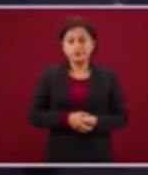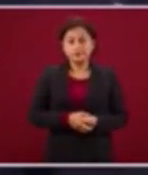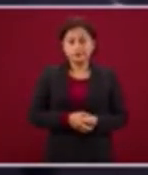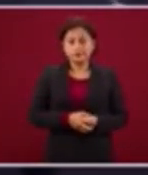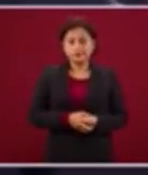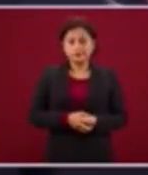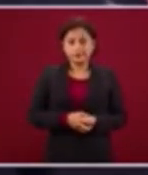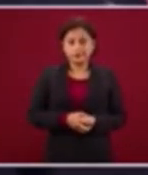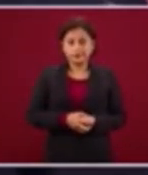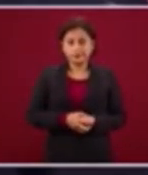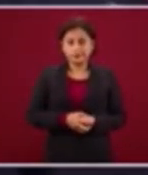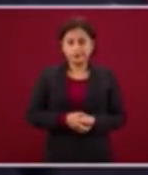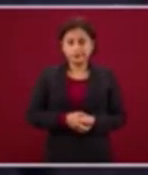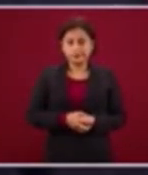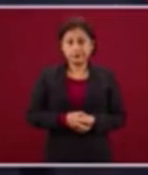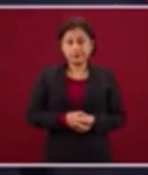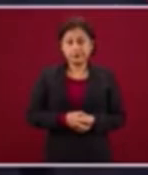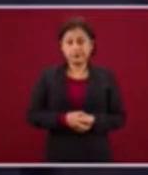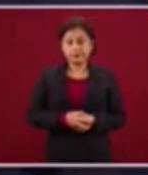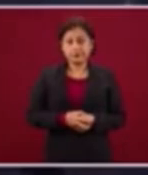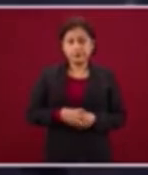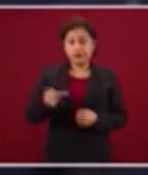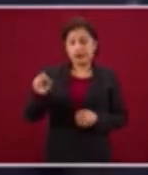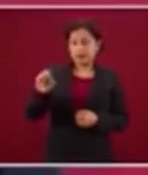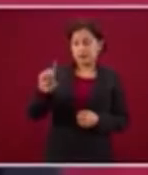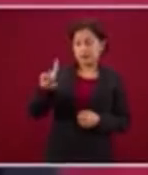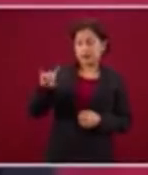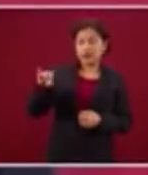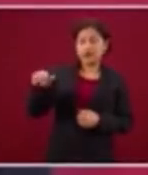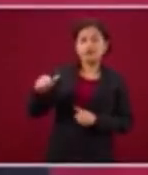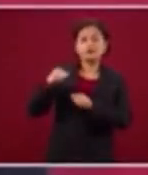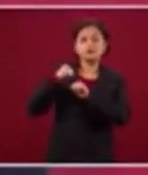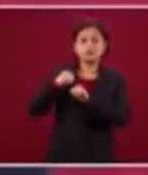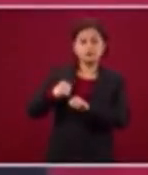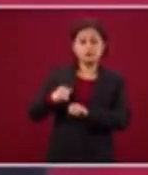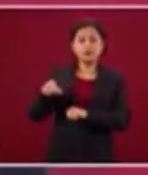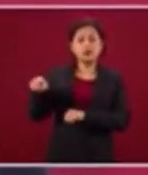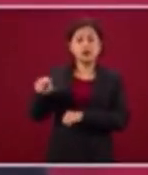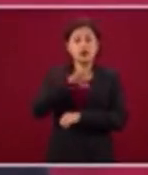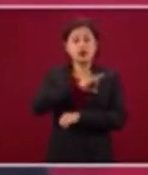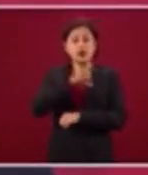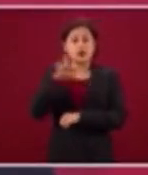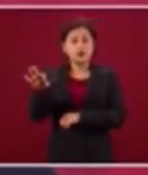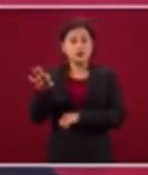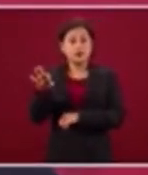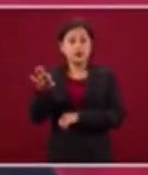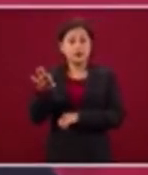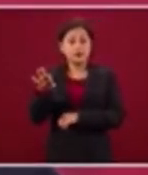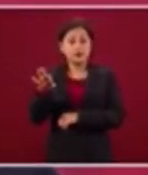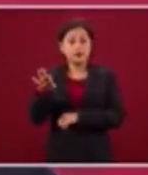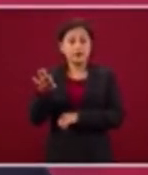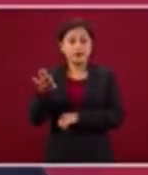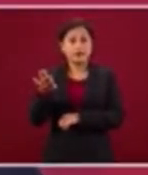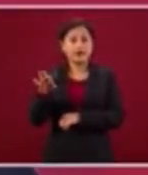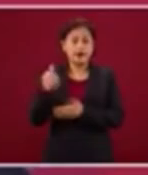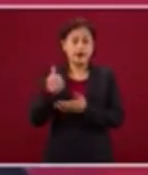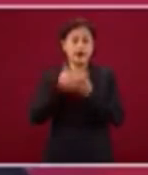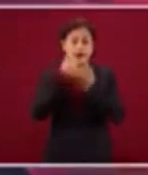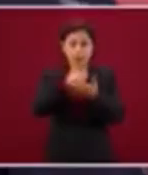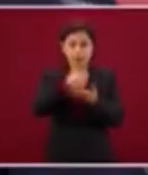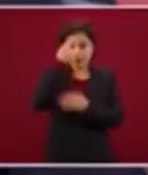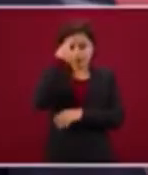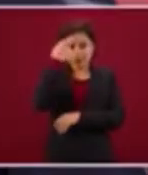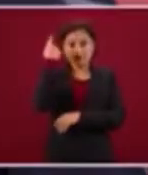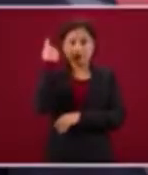con la Fuerza Aérea podría garantizarse dónde dejar el avión, que eso es lo